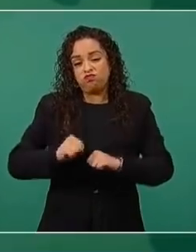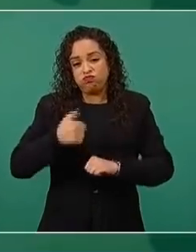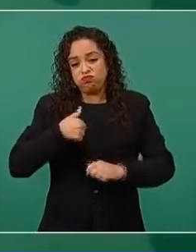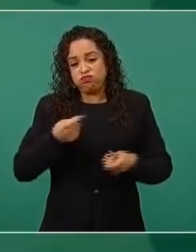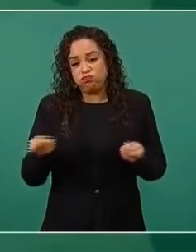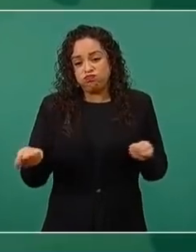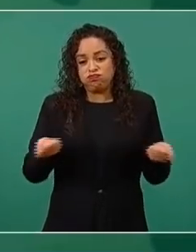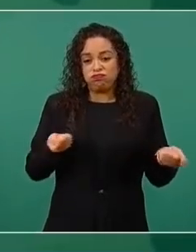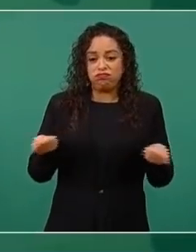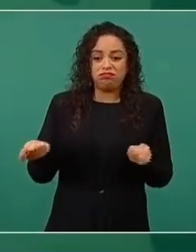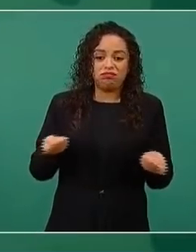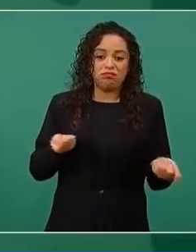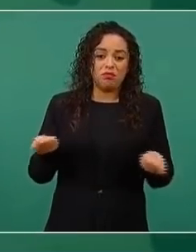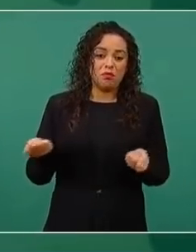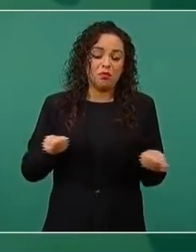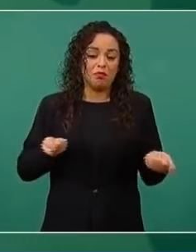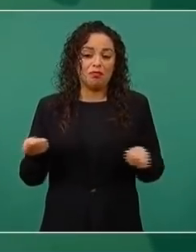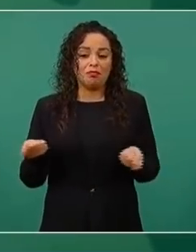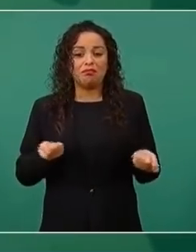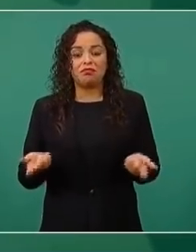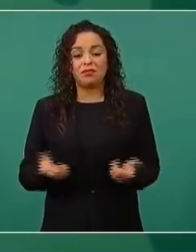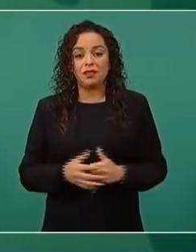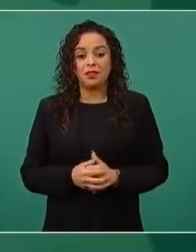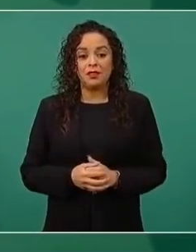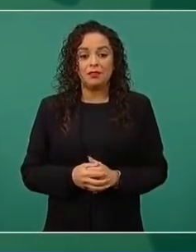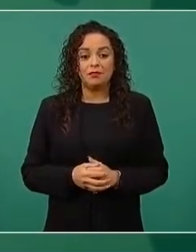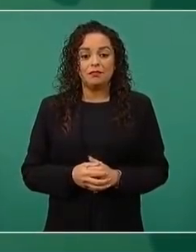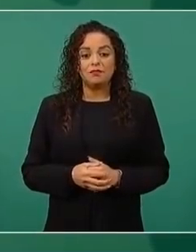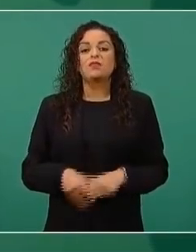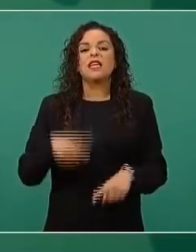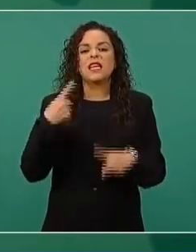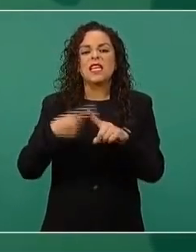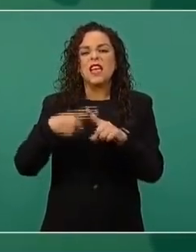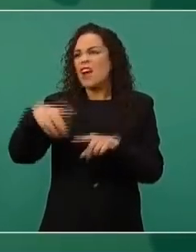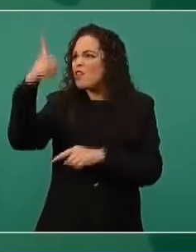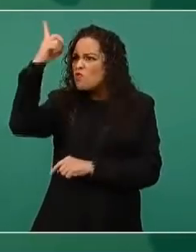¿Y quién es el dueño del poder?